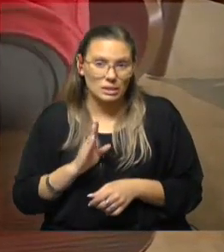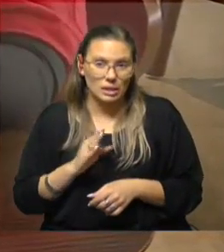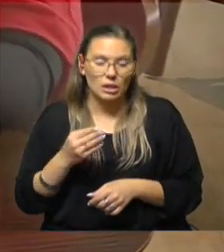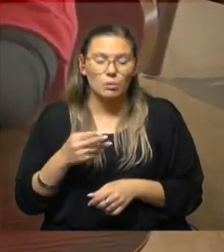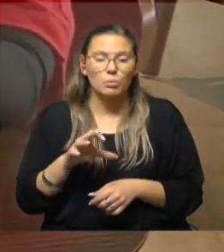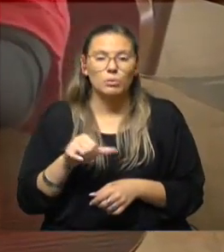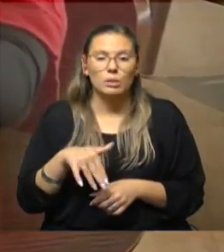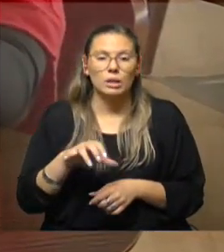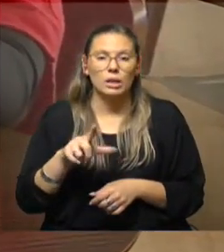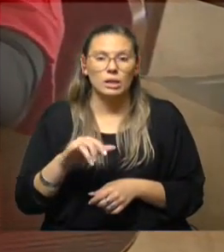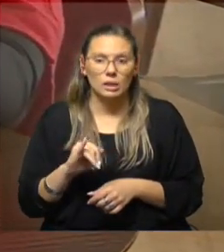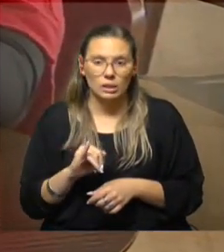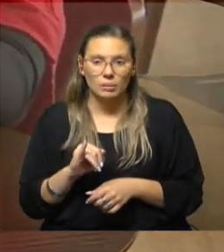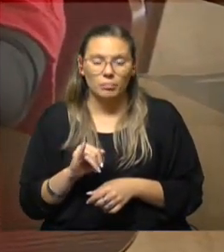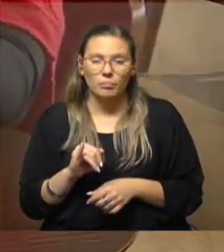Busnelli,